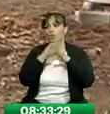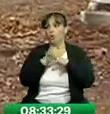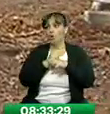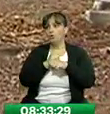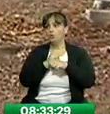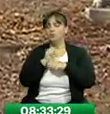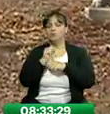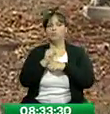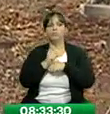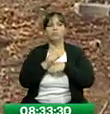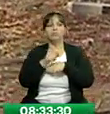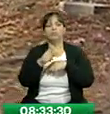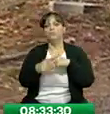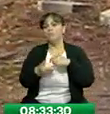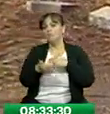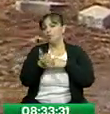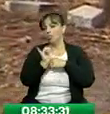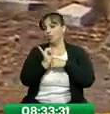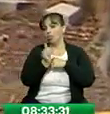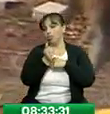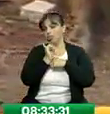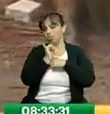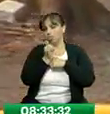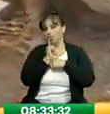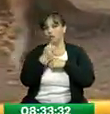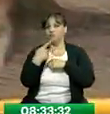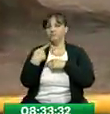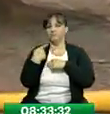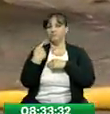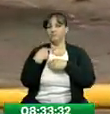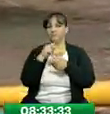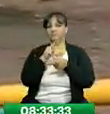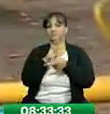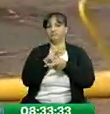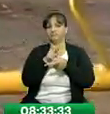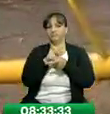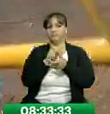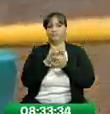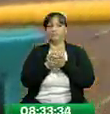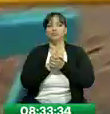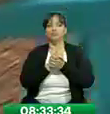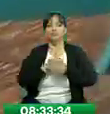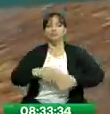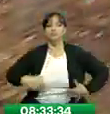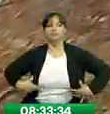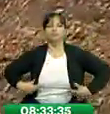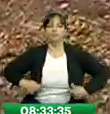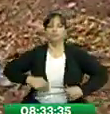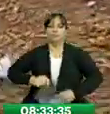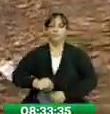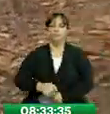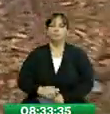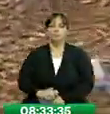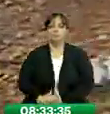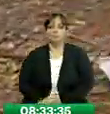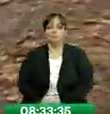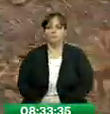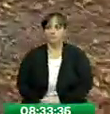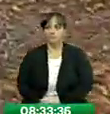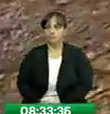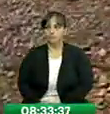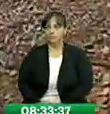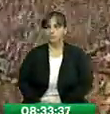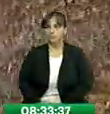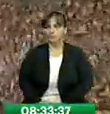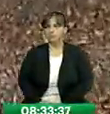según los habitantes en un prostíbulo caballero buenos días encontramos acertados estantes y señor esto es a